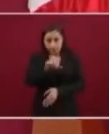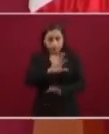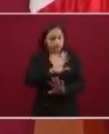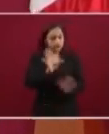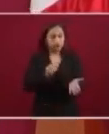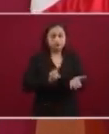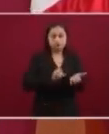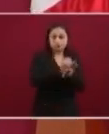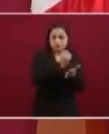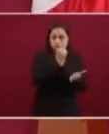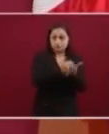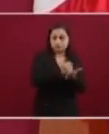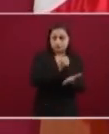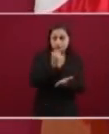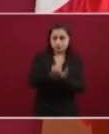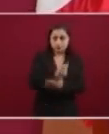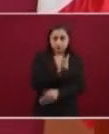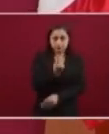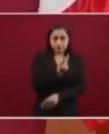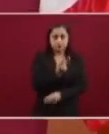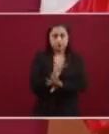2020 en